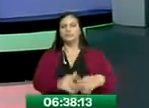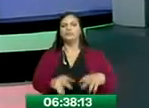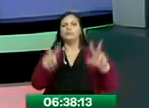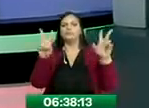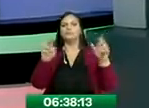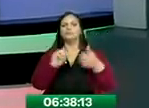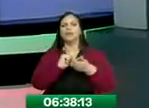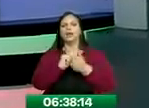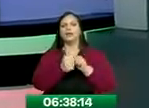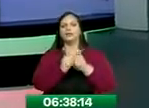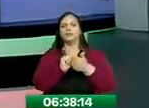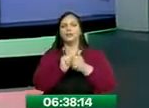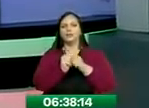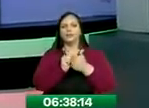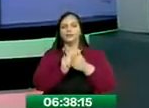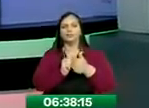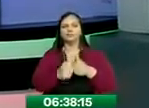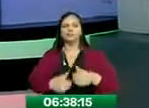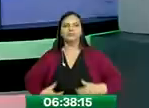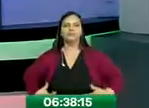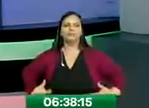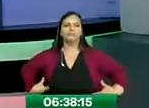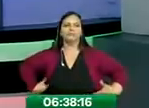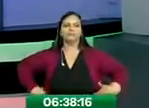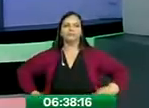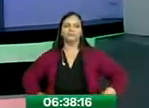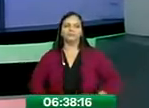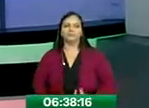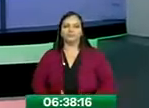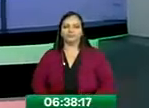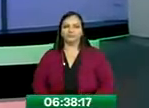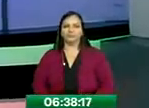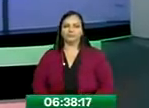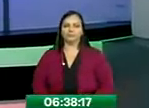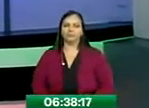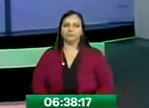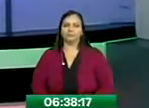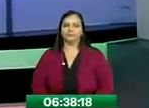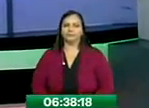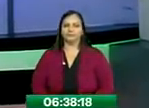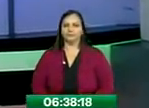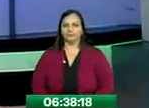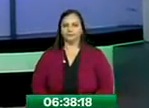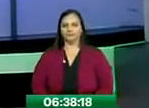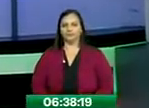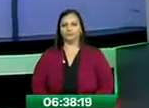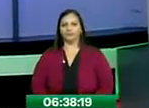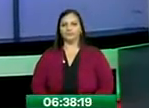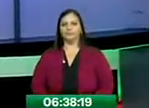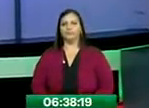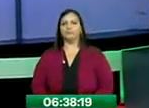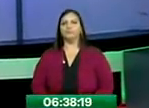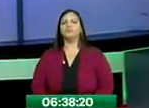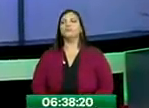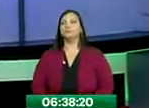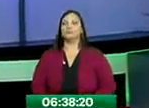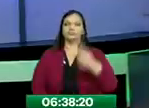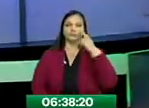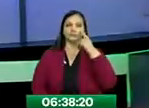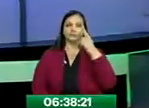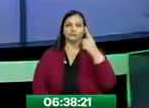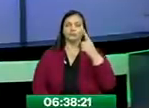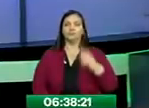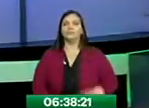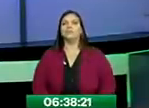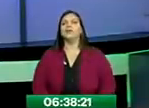la noticia deportiva, señoras y señores, porque nada más y nada menos tenemos acá algunos de los protagonistas a